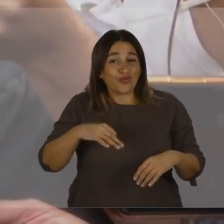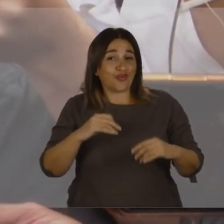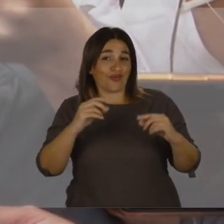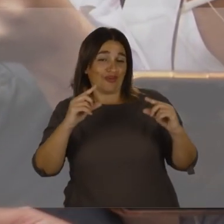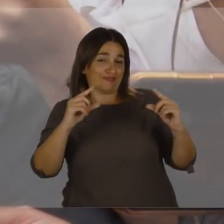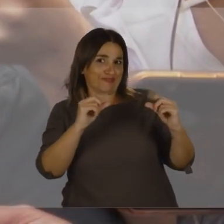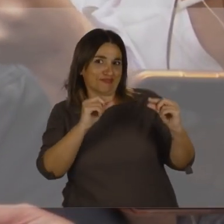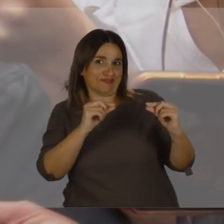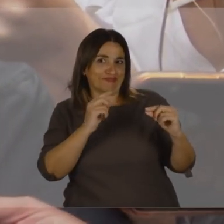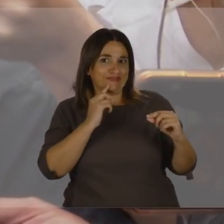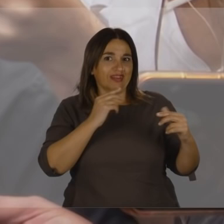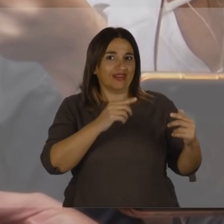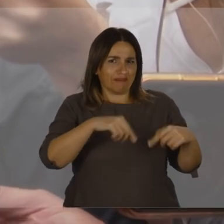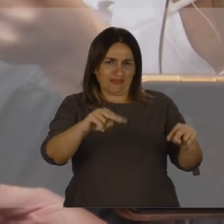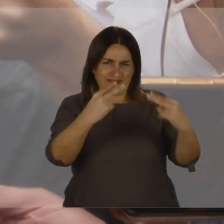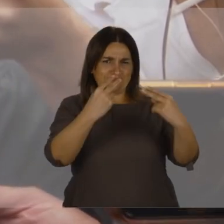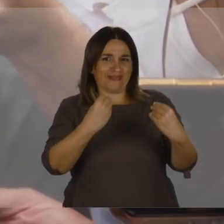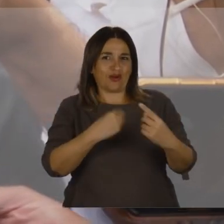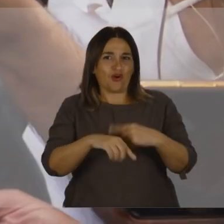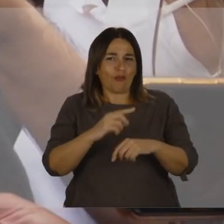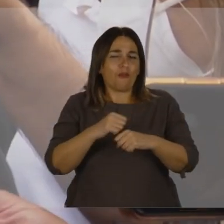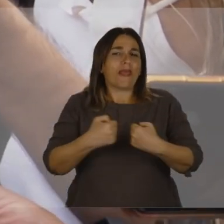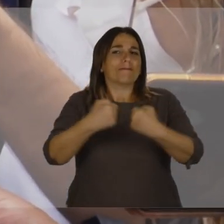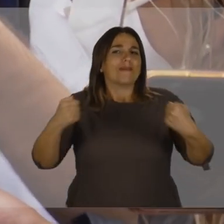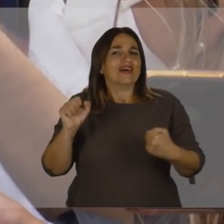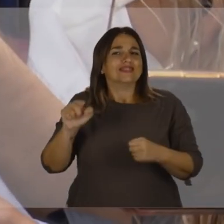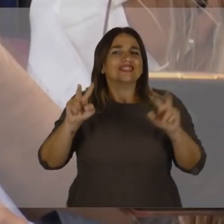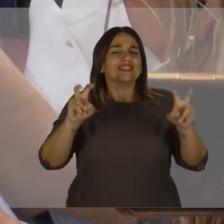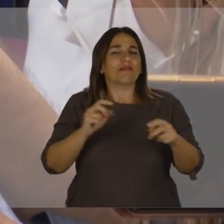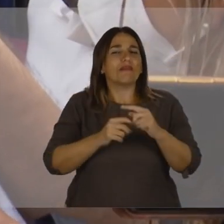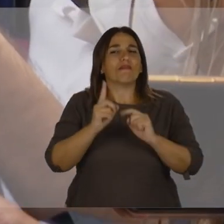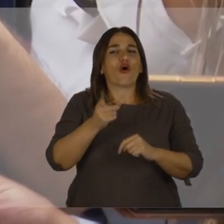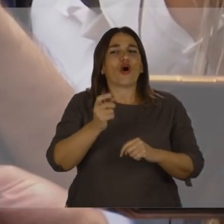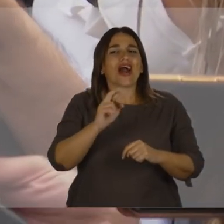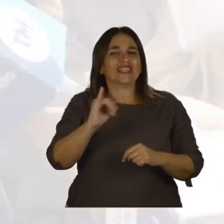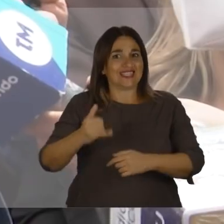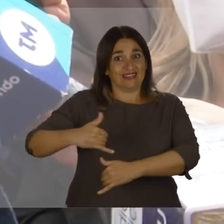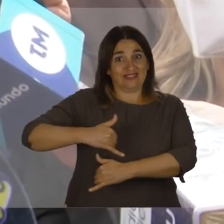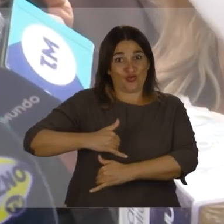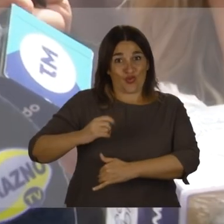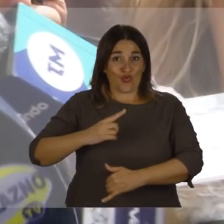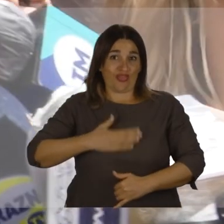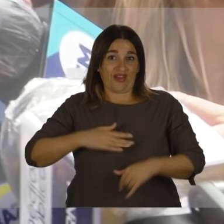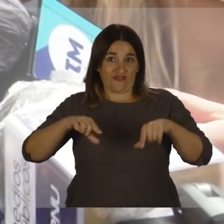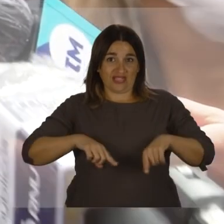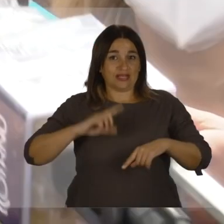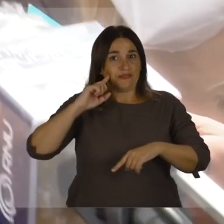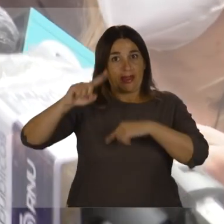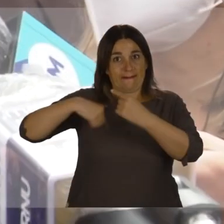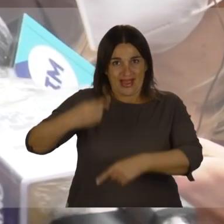leyó los labios, porque estábamos hablando de eso con el ministro García, que les puede profundizar un poquito más. Me pareció muy interesante. Mañana en el